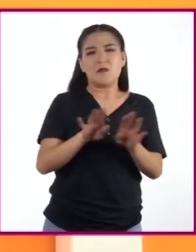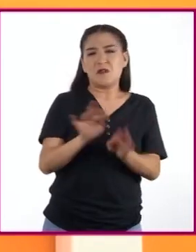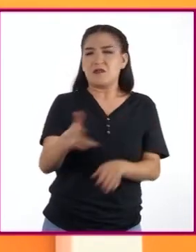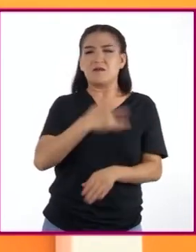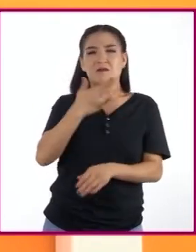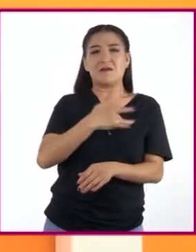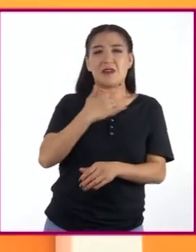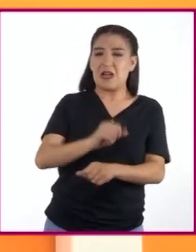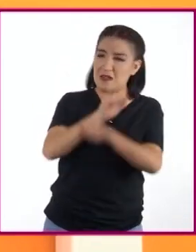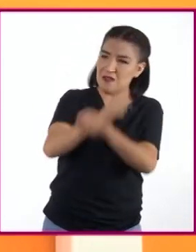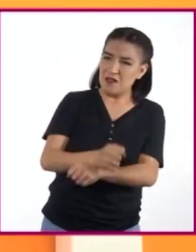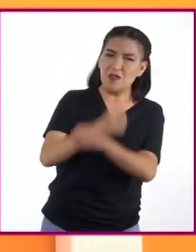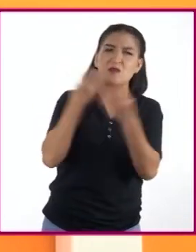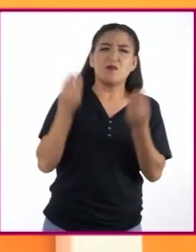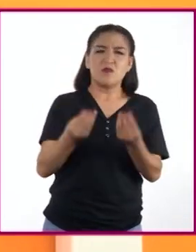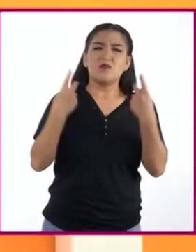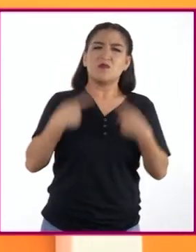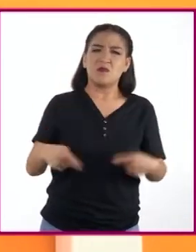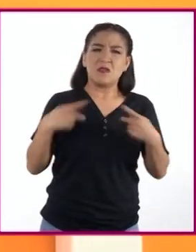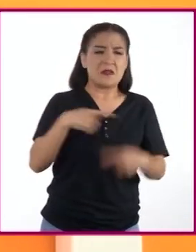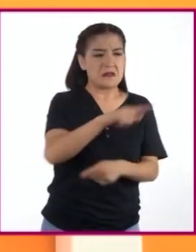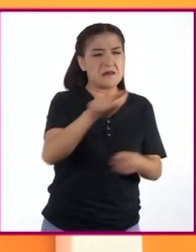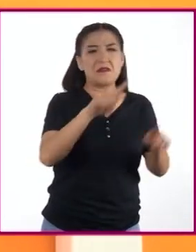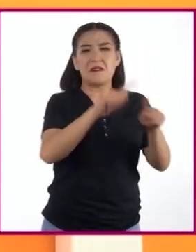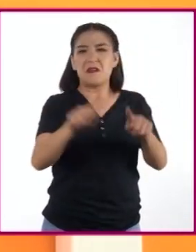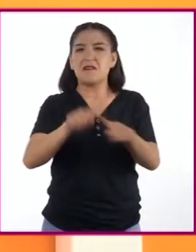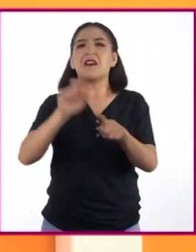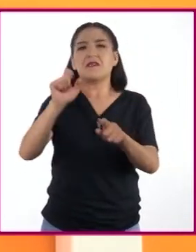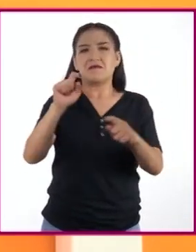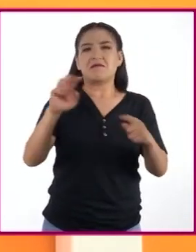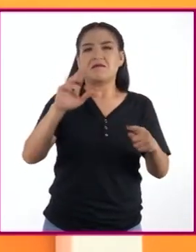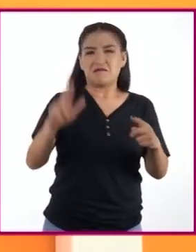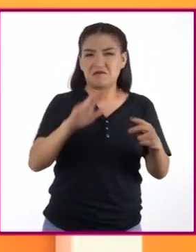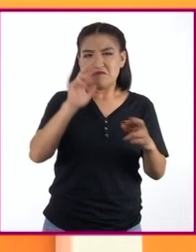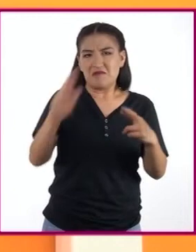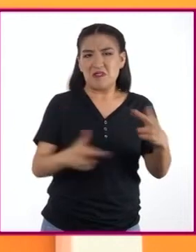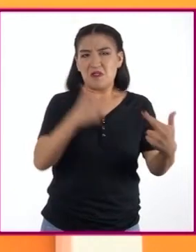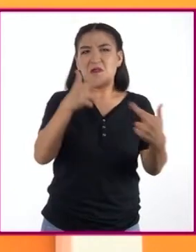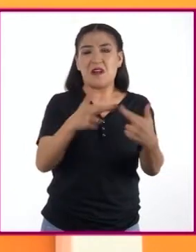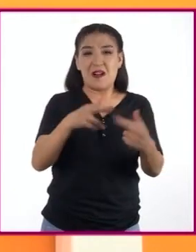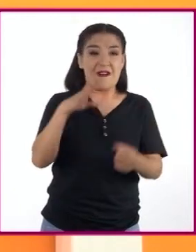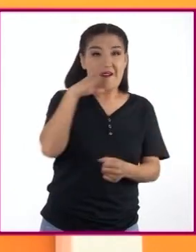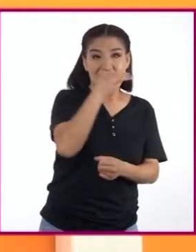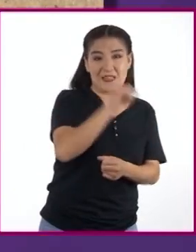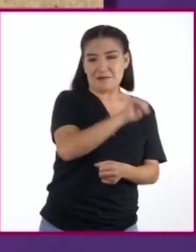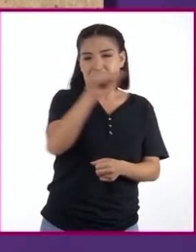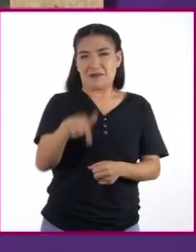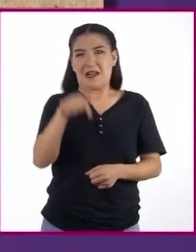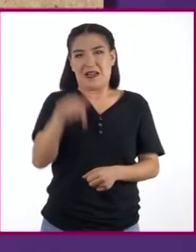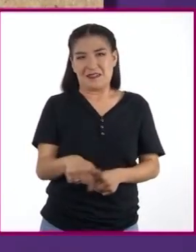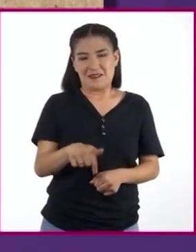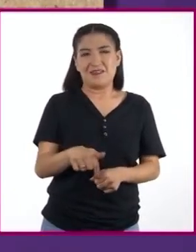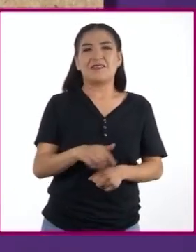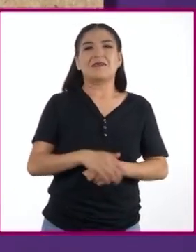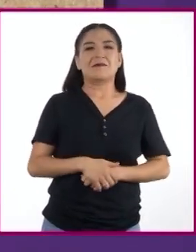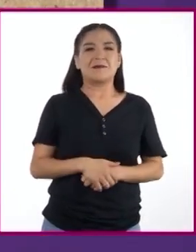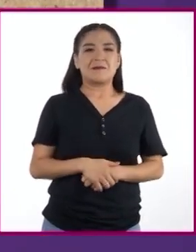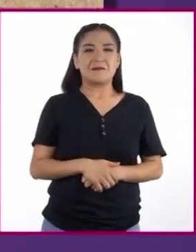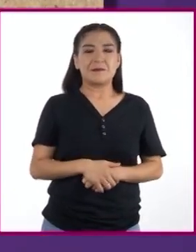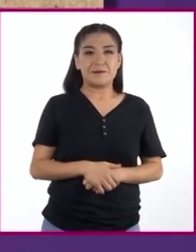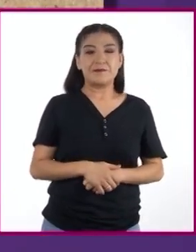personas esclavizadas de distintas regiones de África a Nueva España. Los